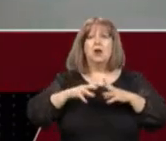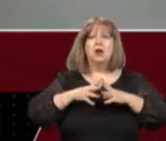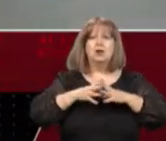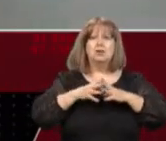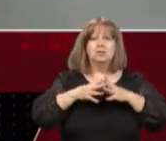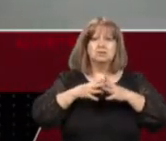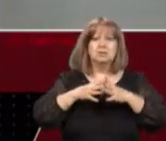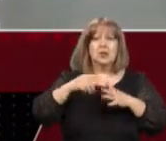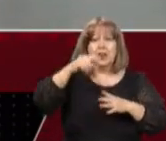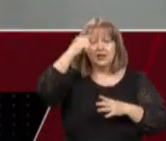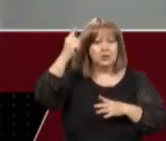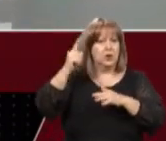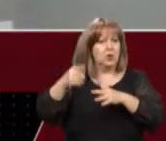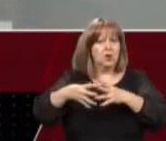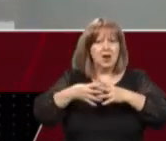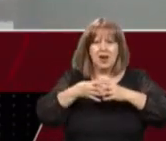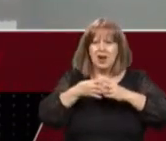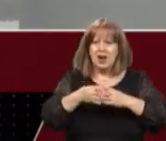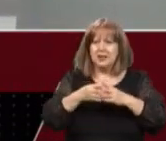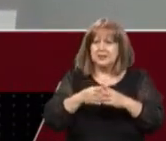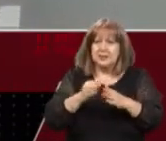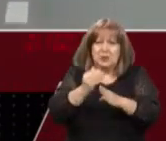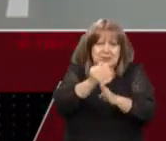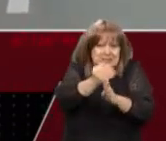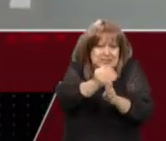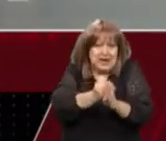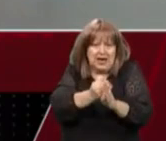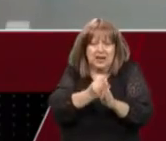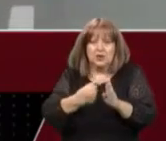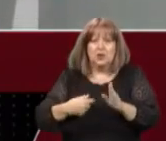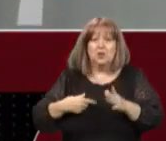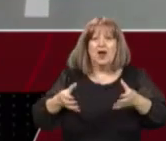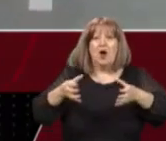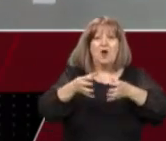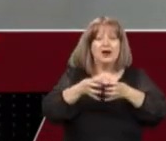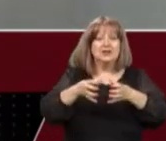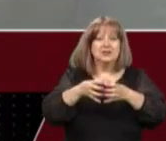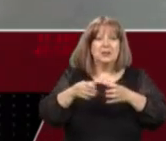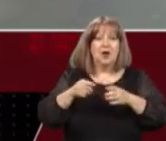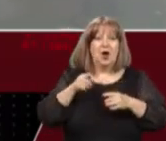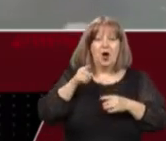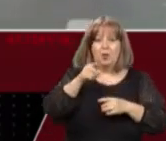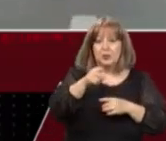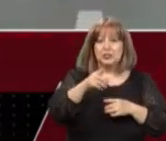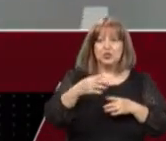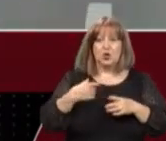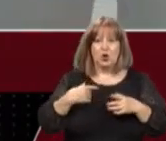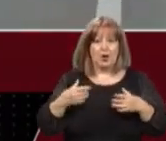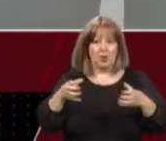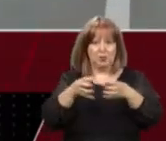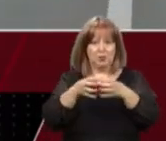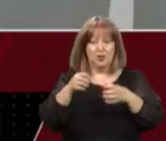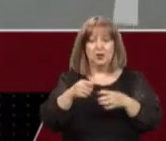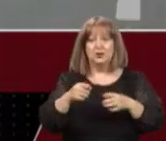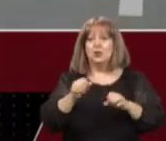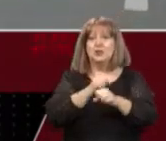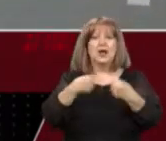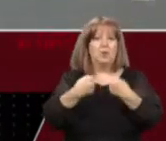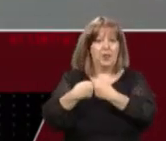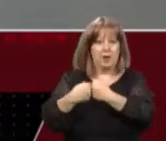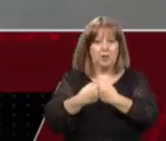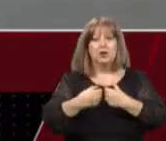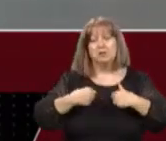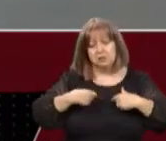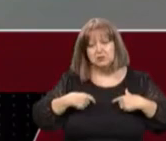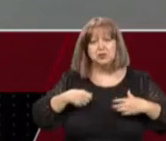impulsando a nivel nacional y que termina en que organizaciones como nosotros, que somos opositoras y que no estamos de acuerdo con esto, tenemos que salir a